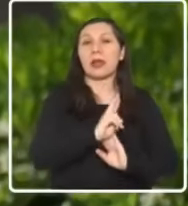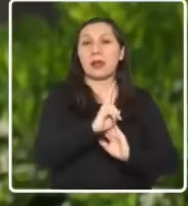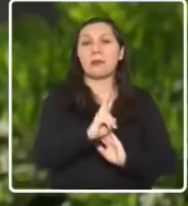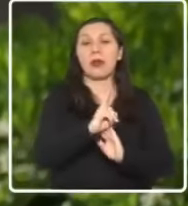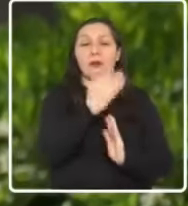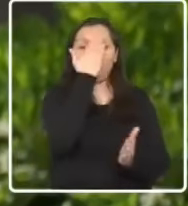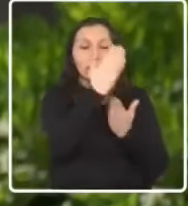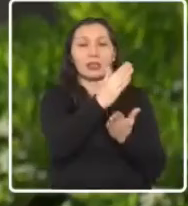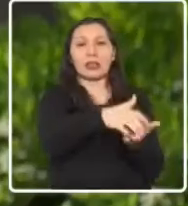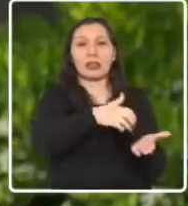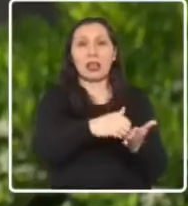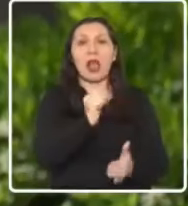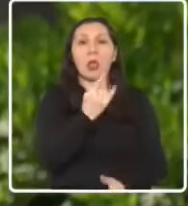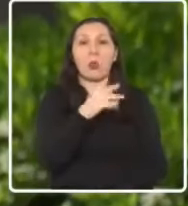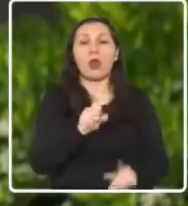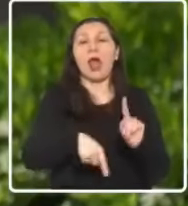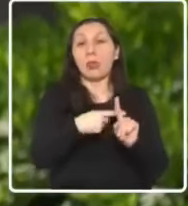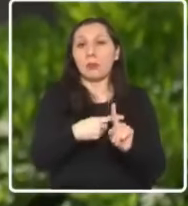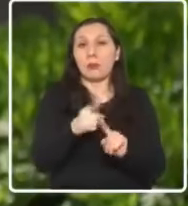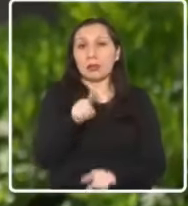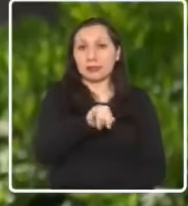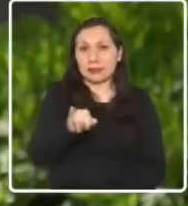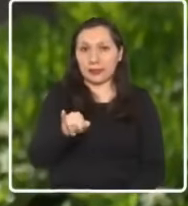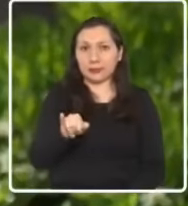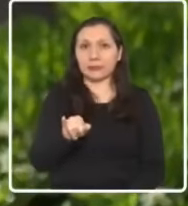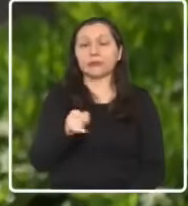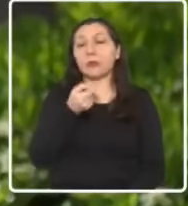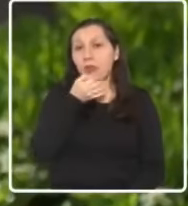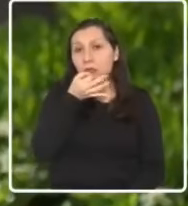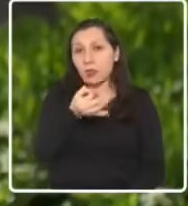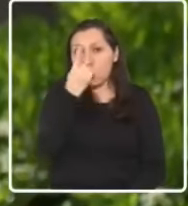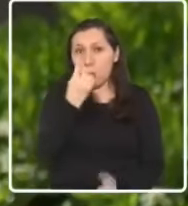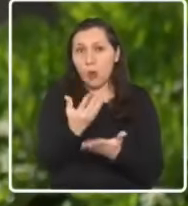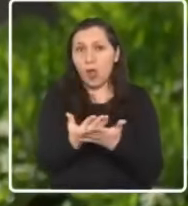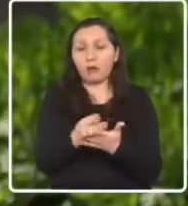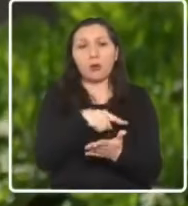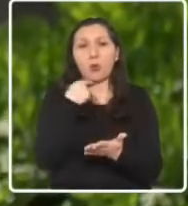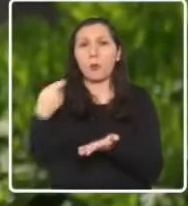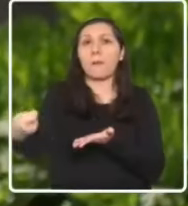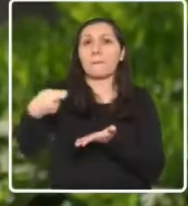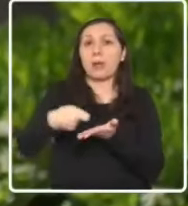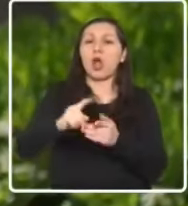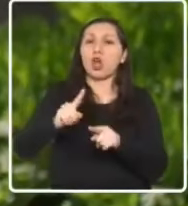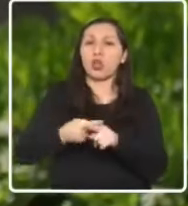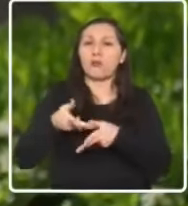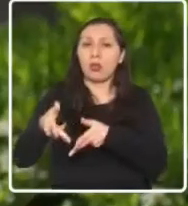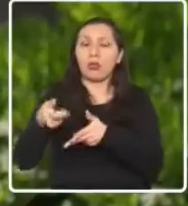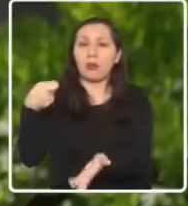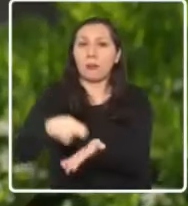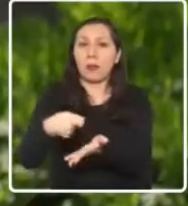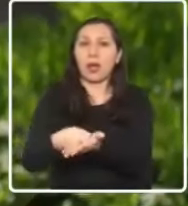ante Tesorería y Aduanas, además del Servicio de Impuestos Internos. Se declara por única vez la incobrabilidad y prescripción de acciones de cobro de deudas